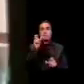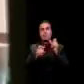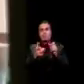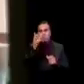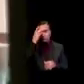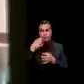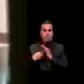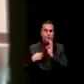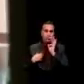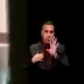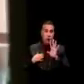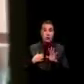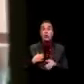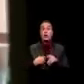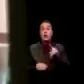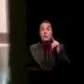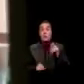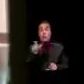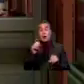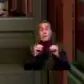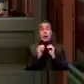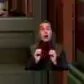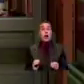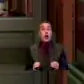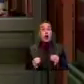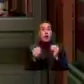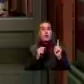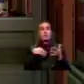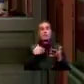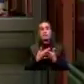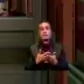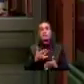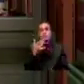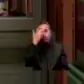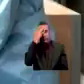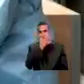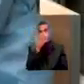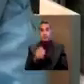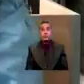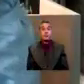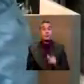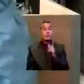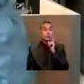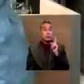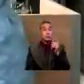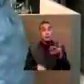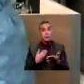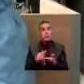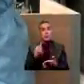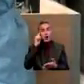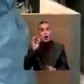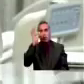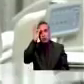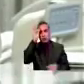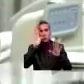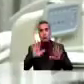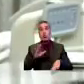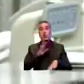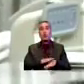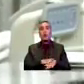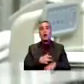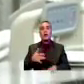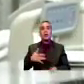por COVID-19 y son las personas más jóvenes las que llegan en mayor cantidad y quienes llegan para ser hospitalizados debido